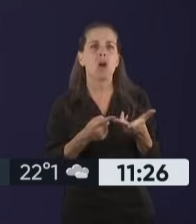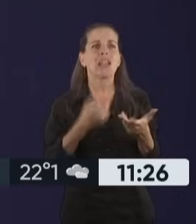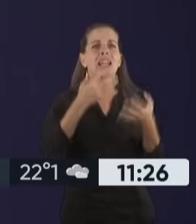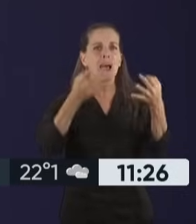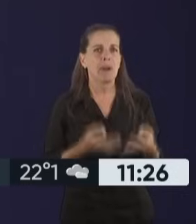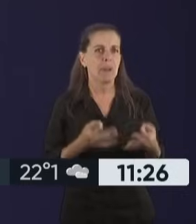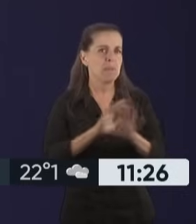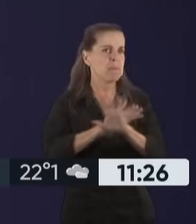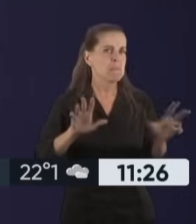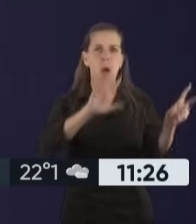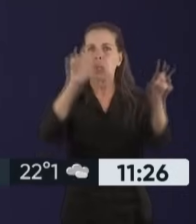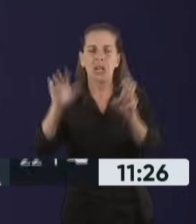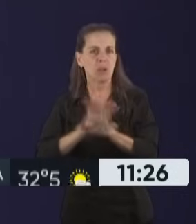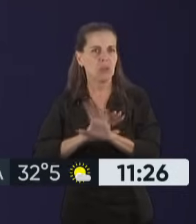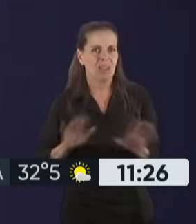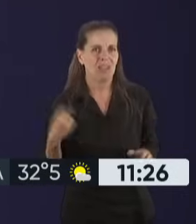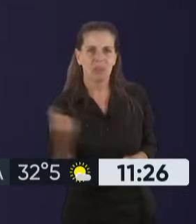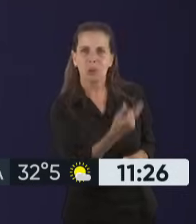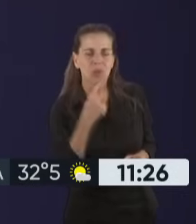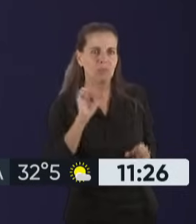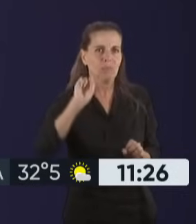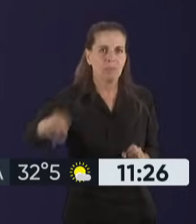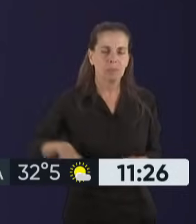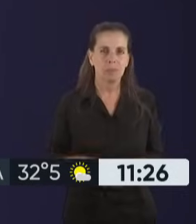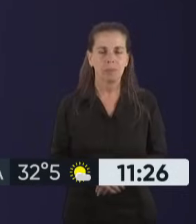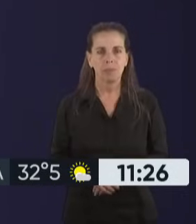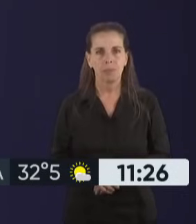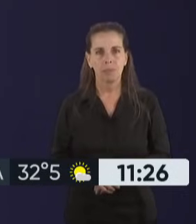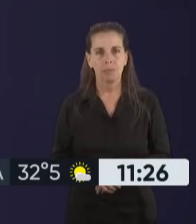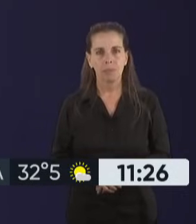Todo lo demás, no vamos en esa línea.